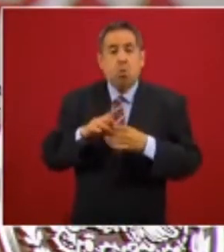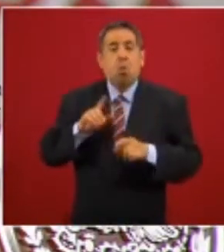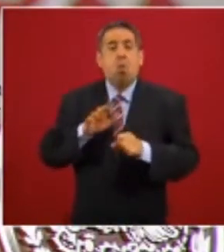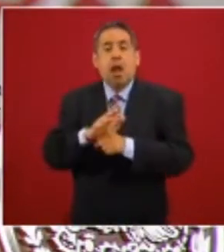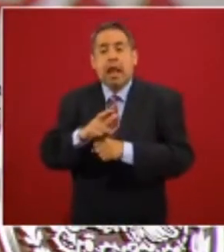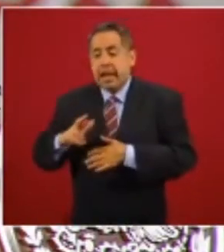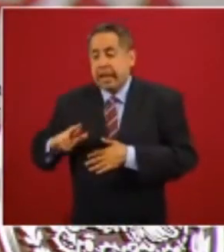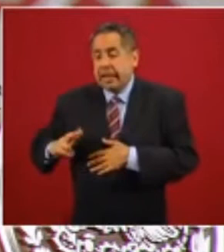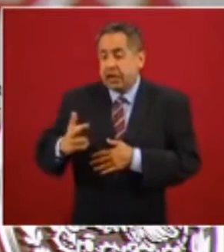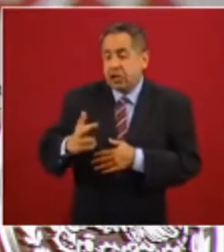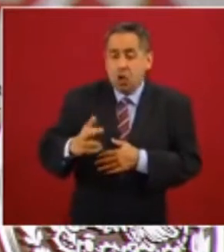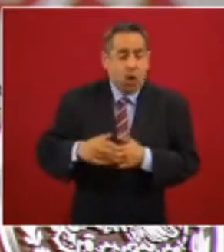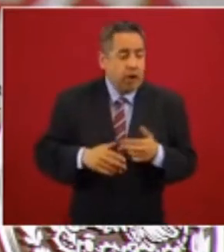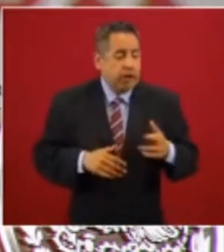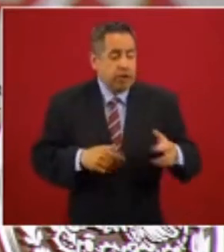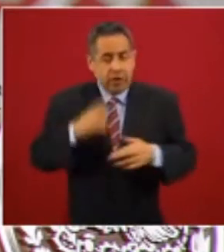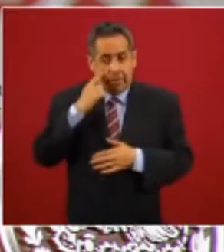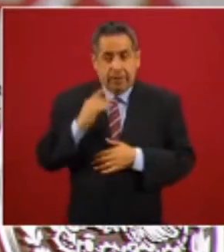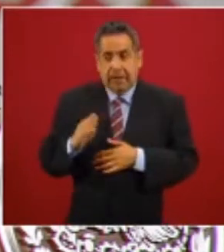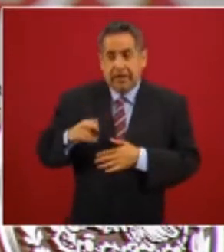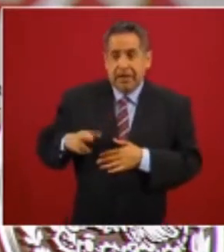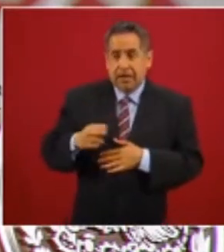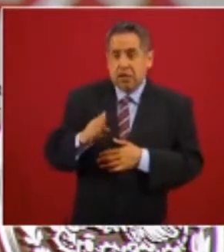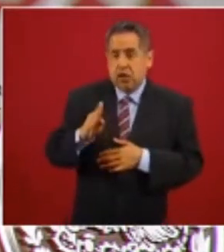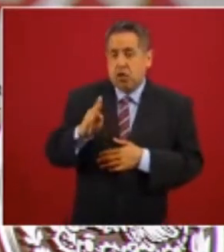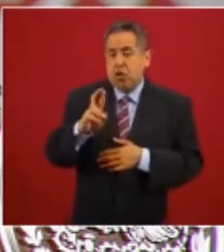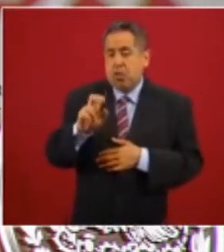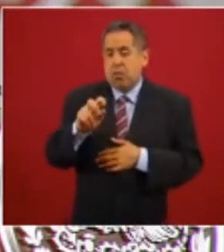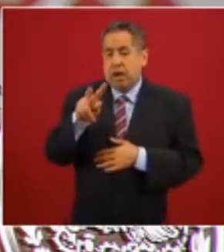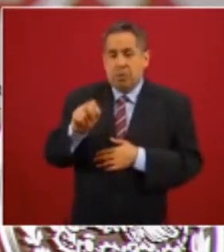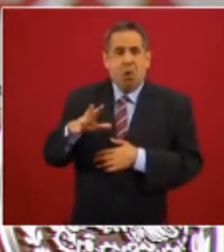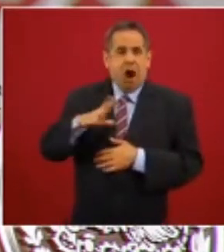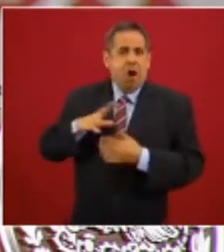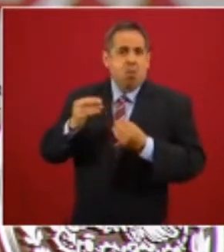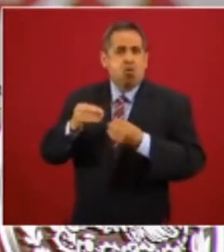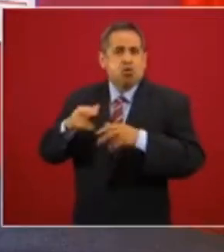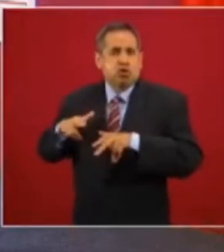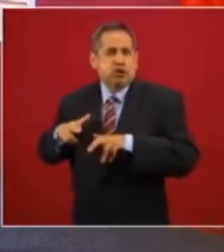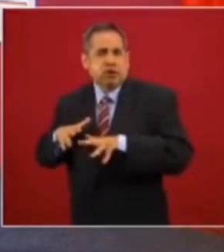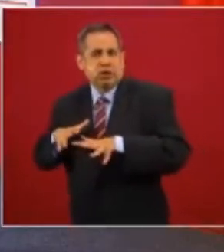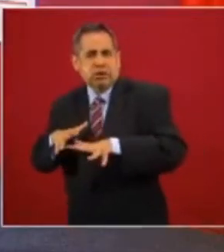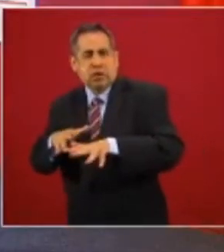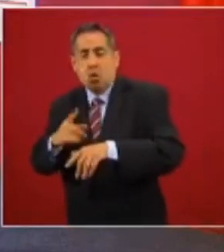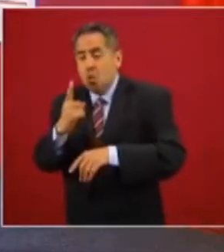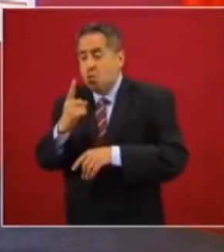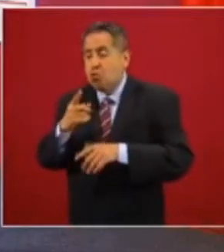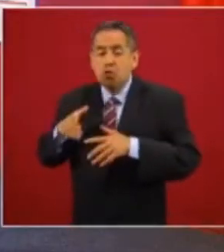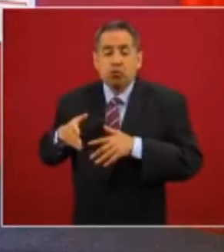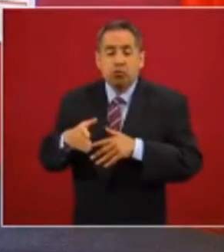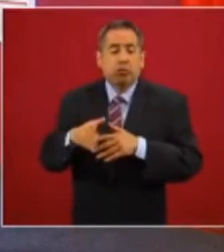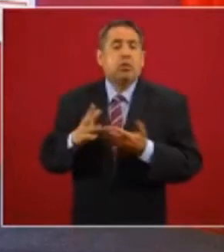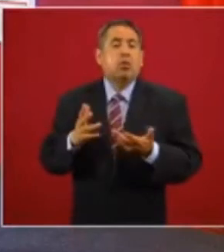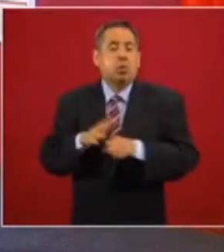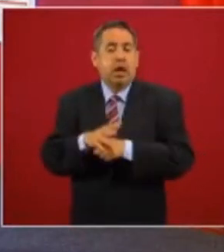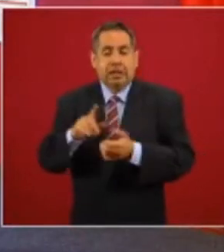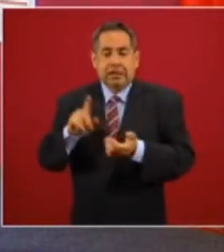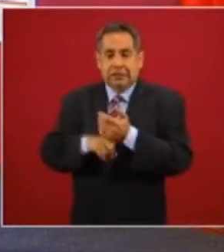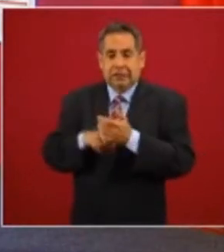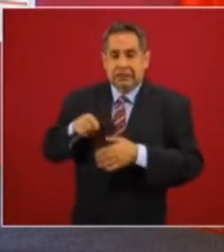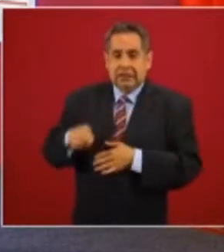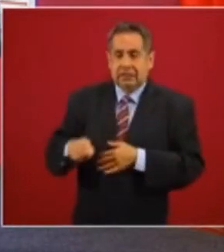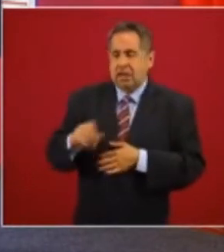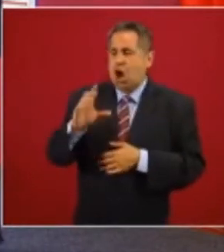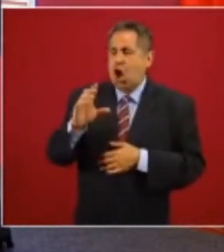tributarios. El río Bravo es muy grande y hay muchos ríos que entran, pero solo son 6 los que entran. Obviamente es el